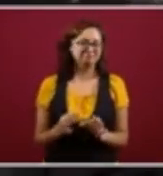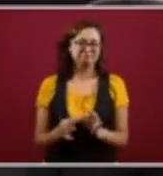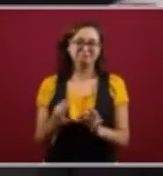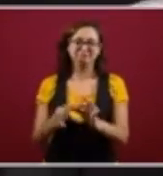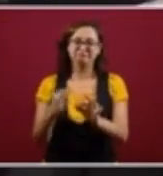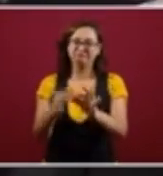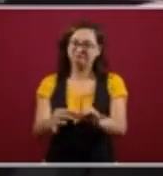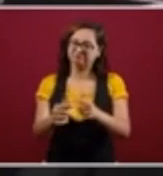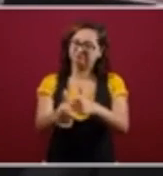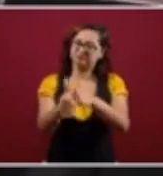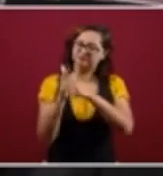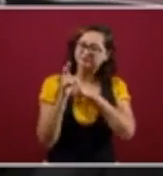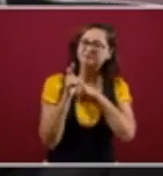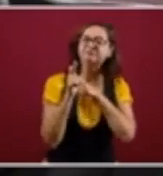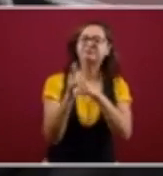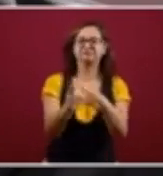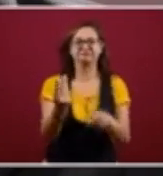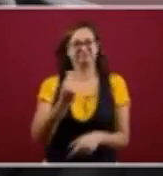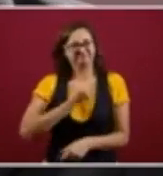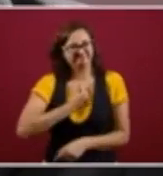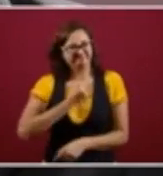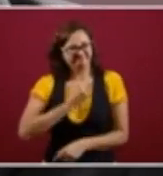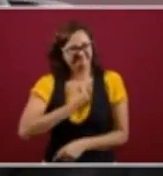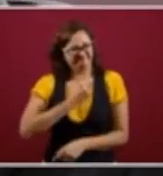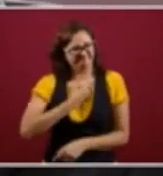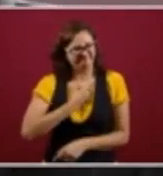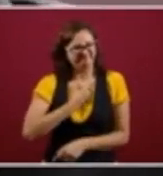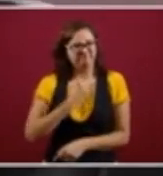ahí está, resistiendo.